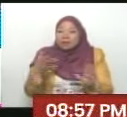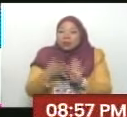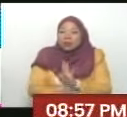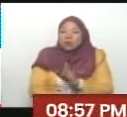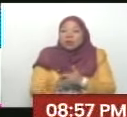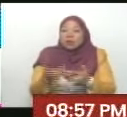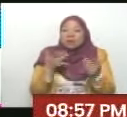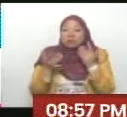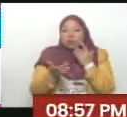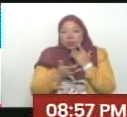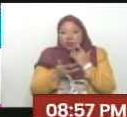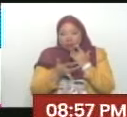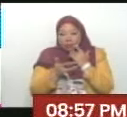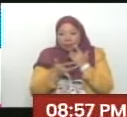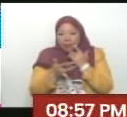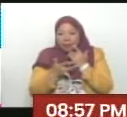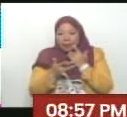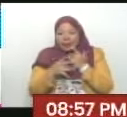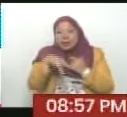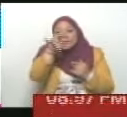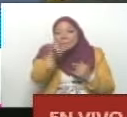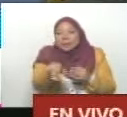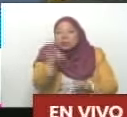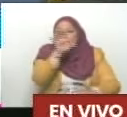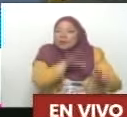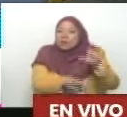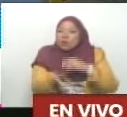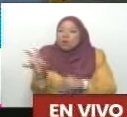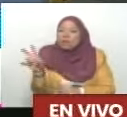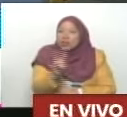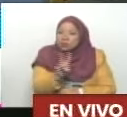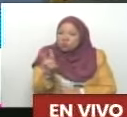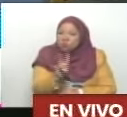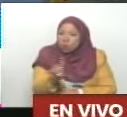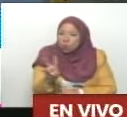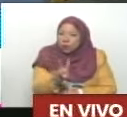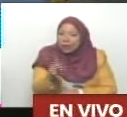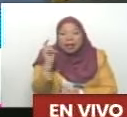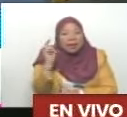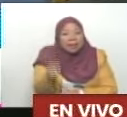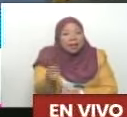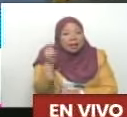servicio técnico, así que vamos a tener personal científico venezolano dedicado a